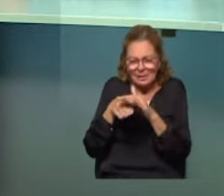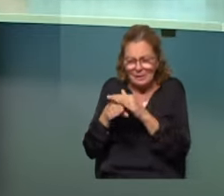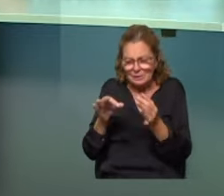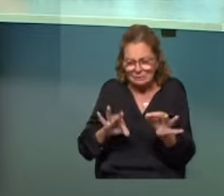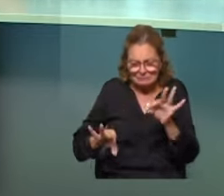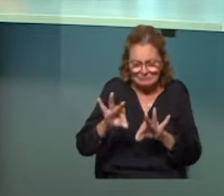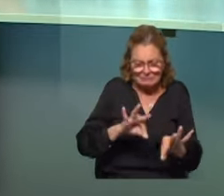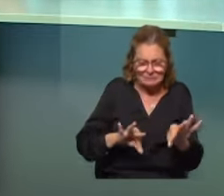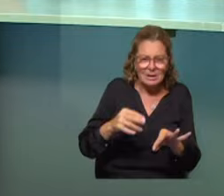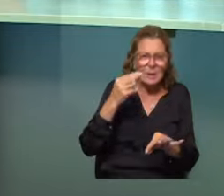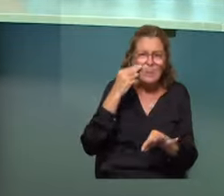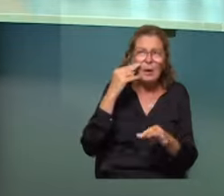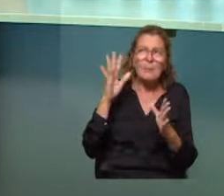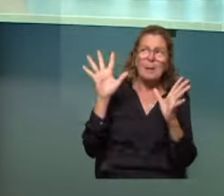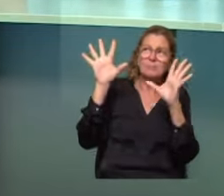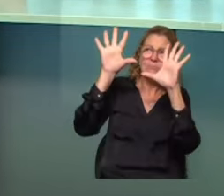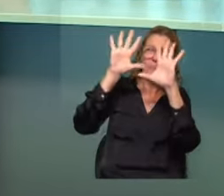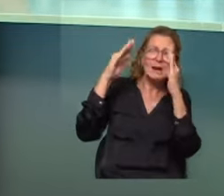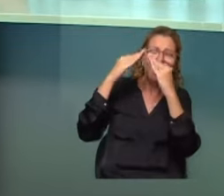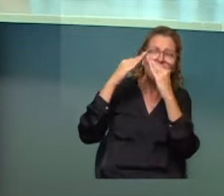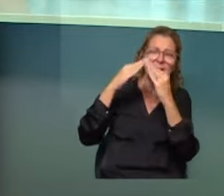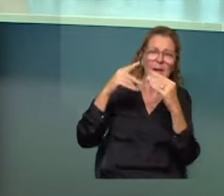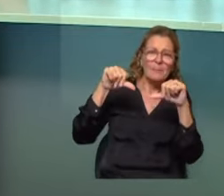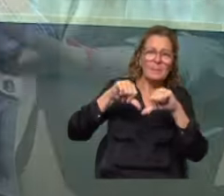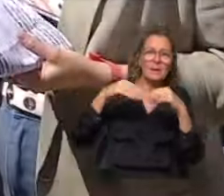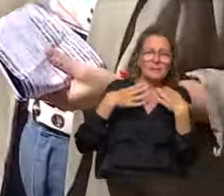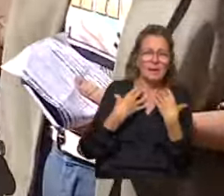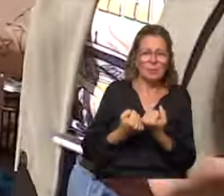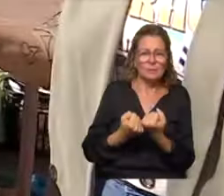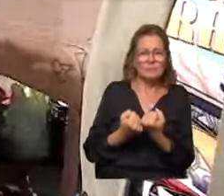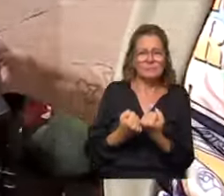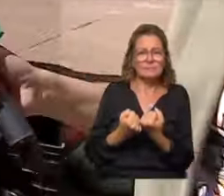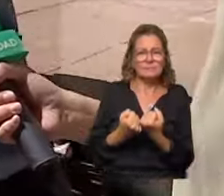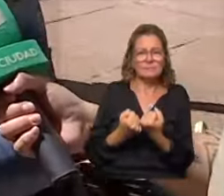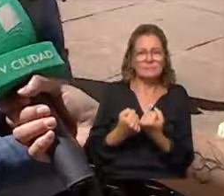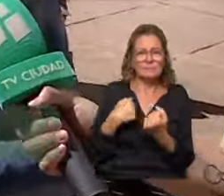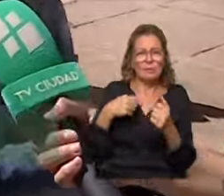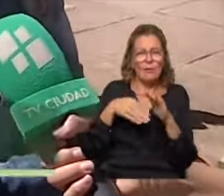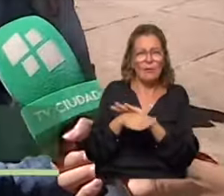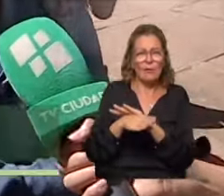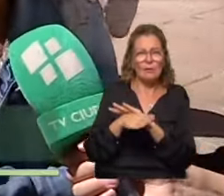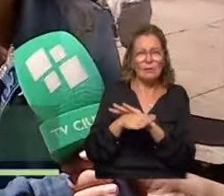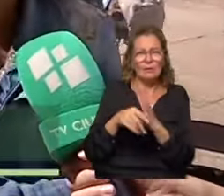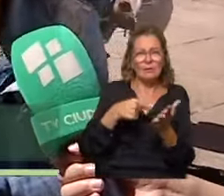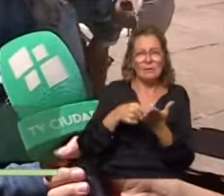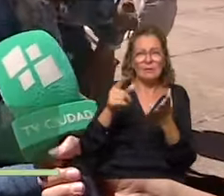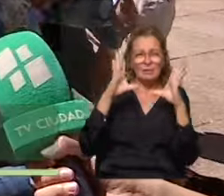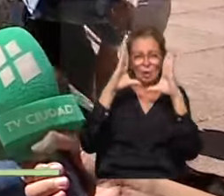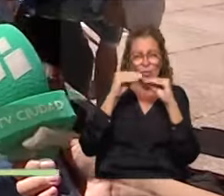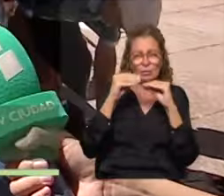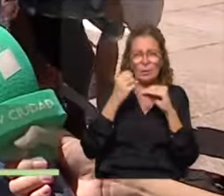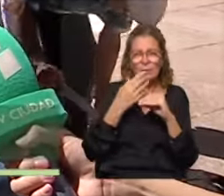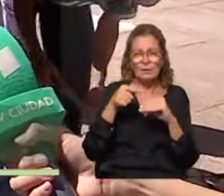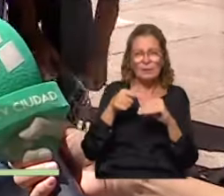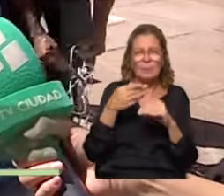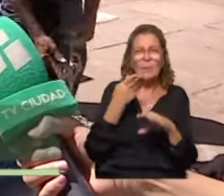insectos y problemas edilicios que generan insalubridad. Soy usuaria de centro nocturno y bueno, lo que